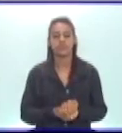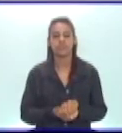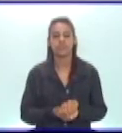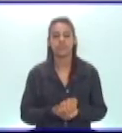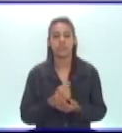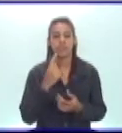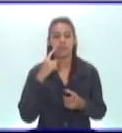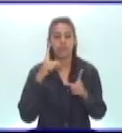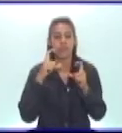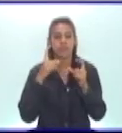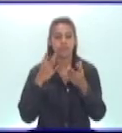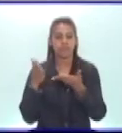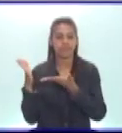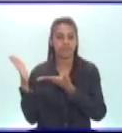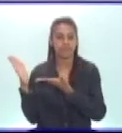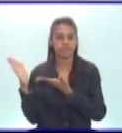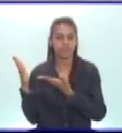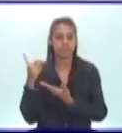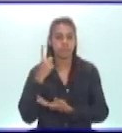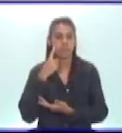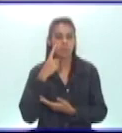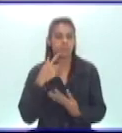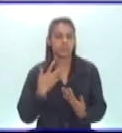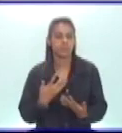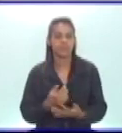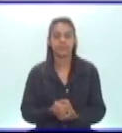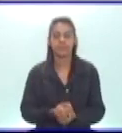Aquí en esta lámina vamos a observar